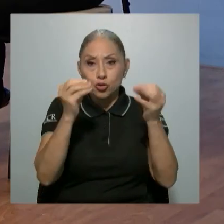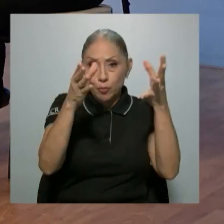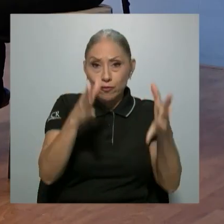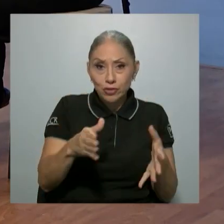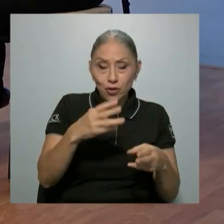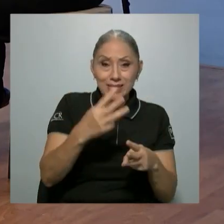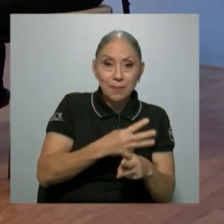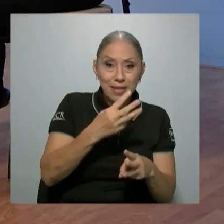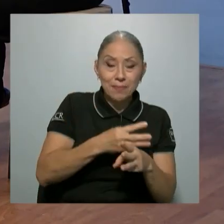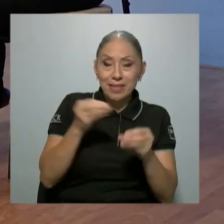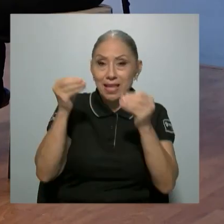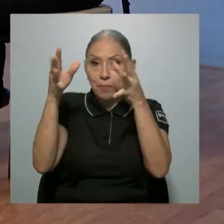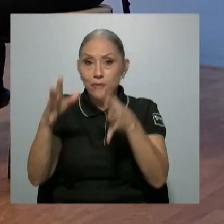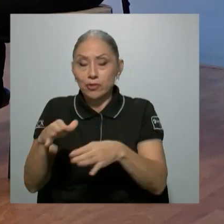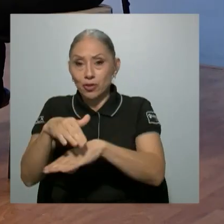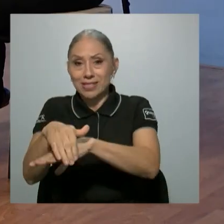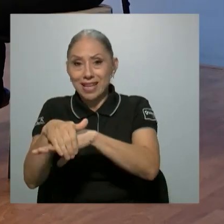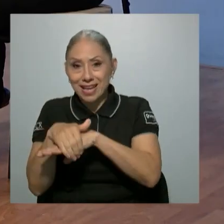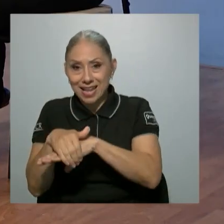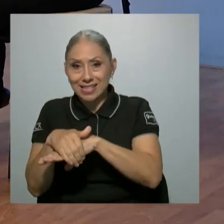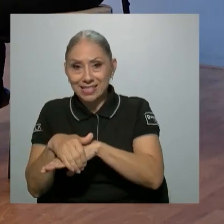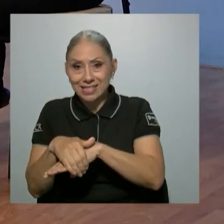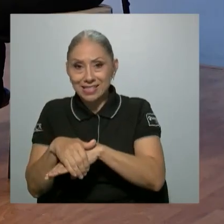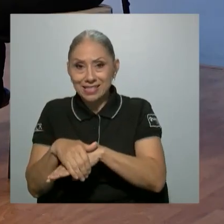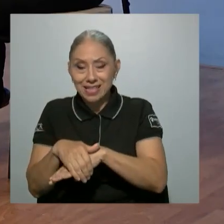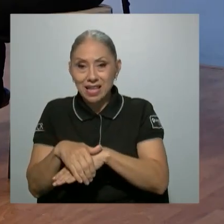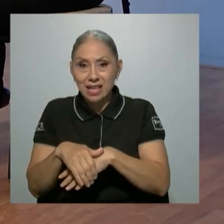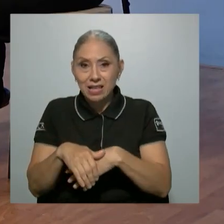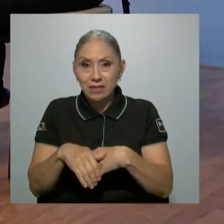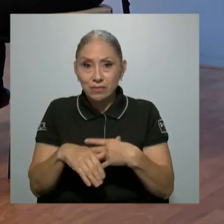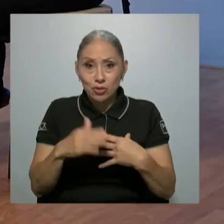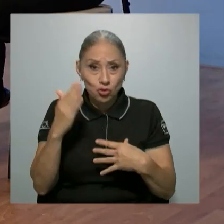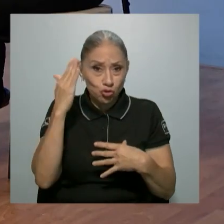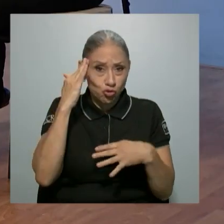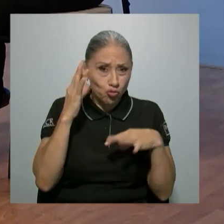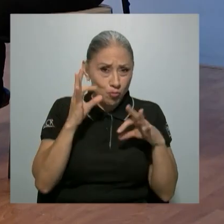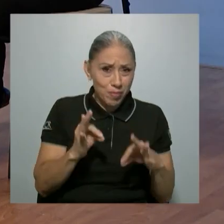matemáticas e inglés supieran matemáticas e inglés, de manera que